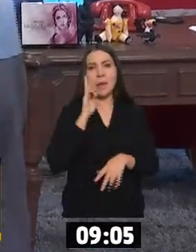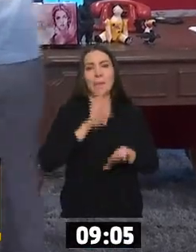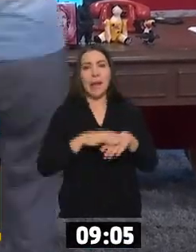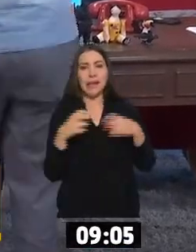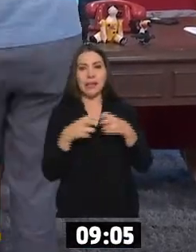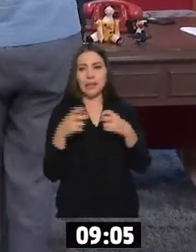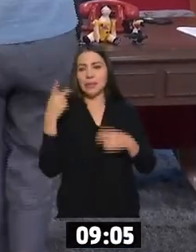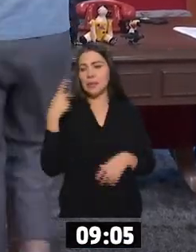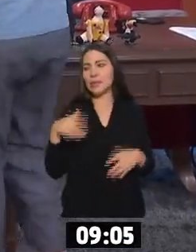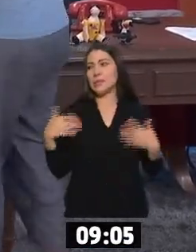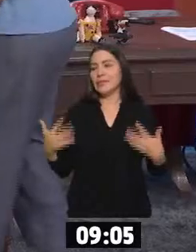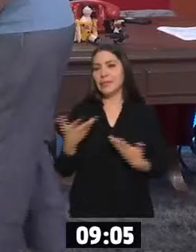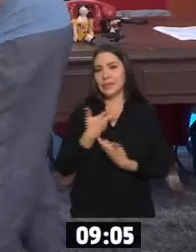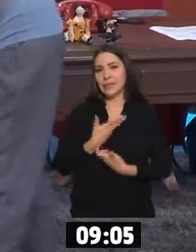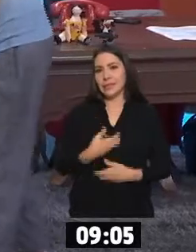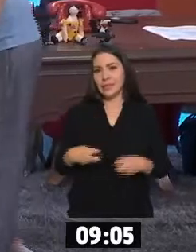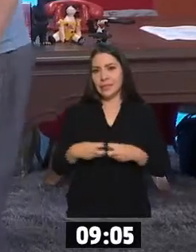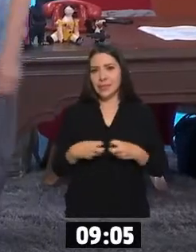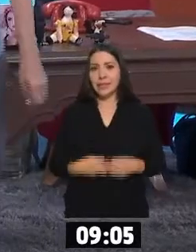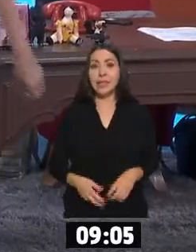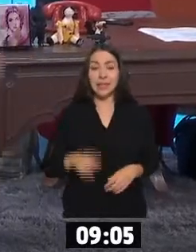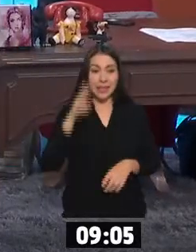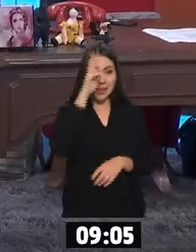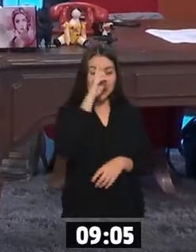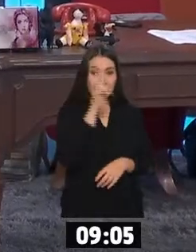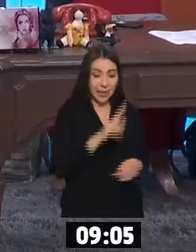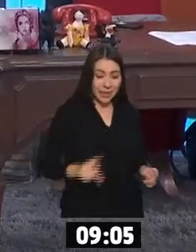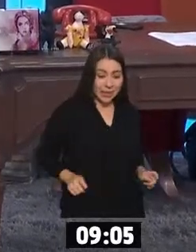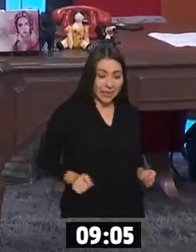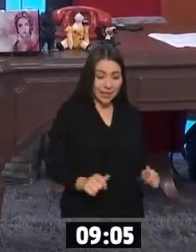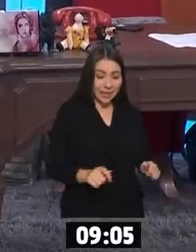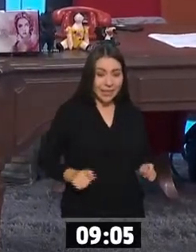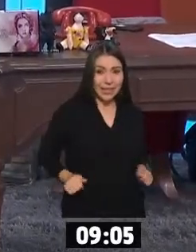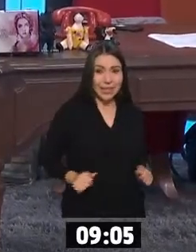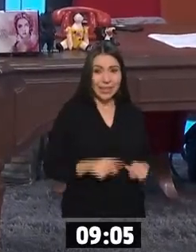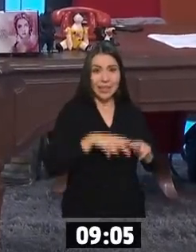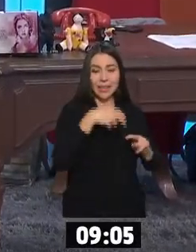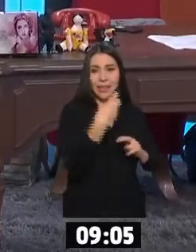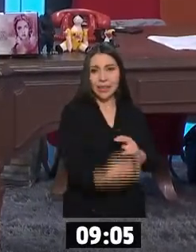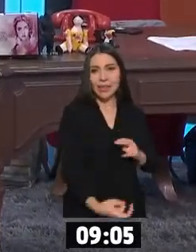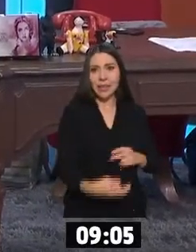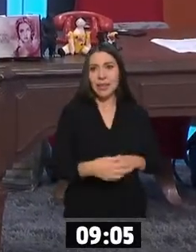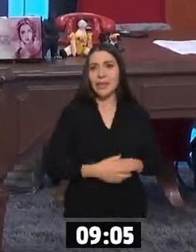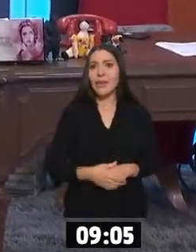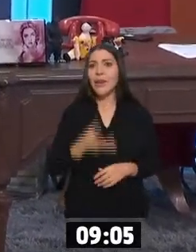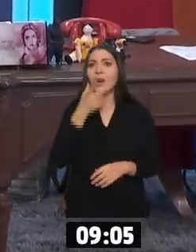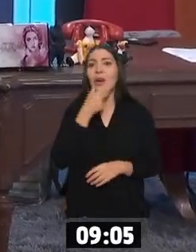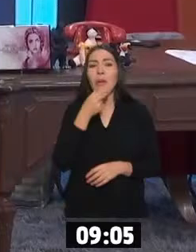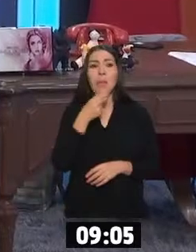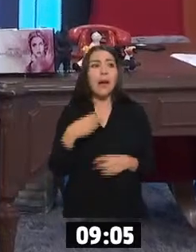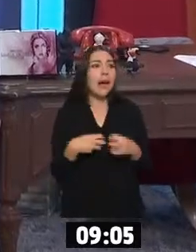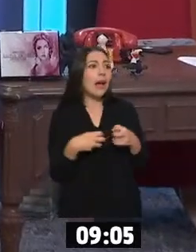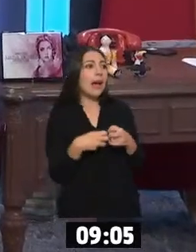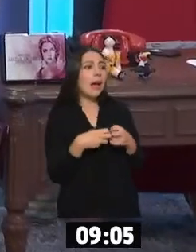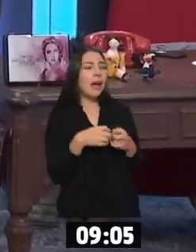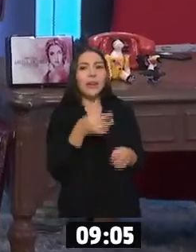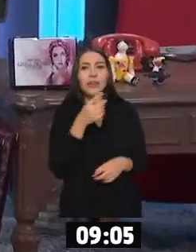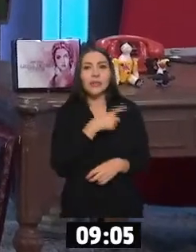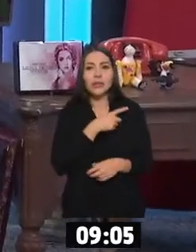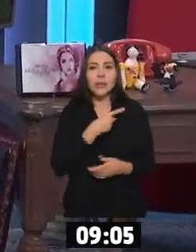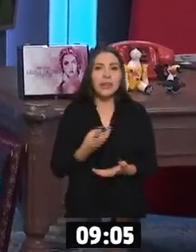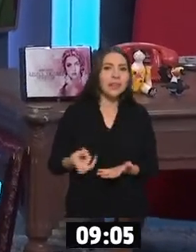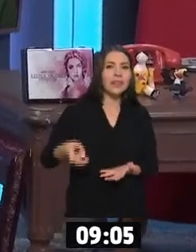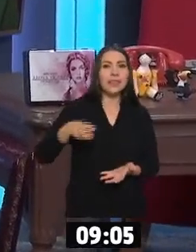Sí, ha de ser. Y luego en la silla de ruedas, señor, hasta se le quitó al señor Solís, se paró y anduvo. Anduvo.